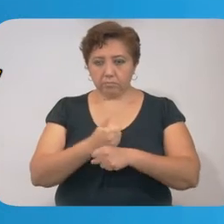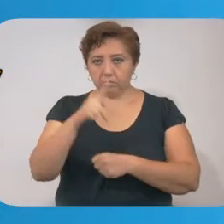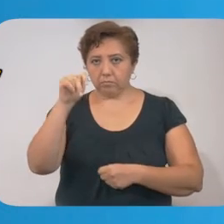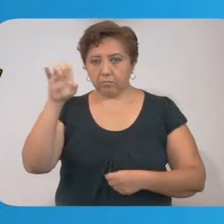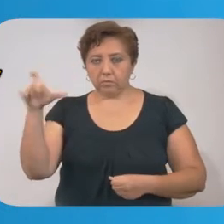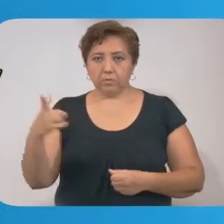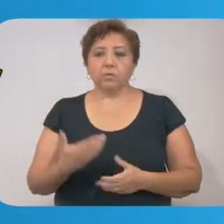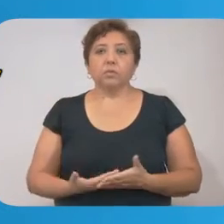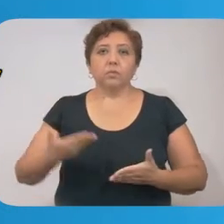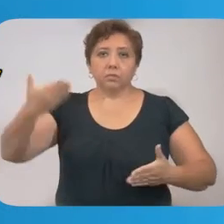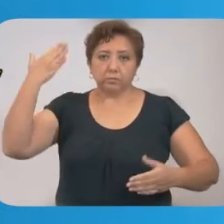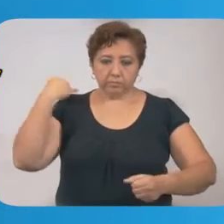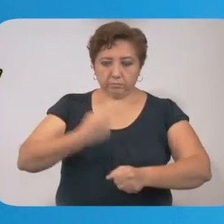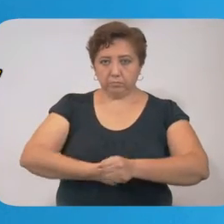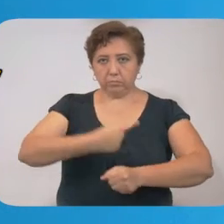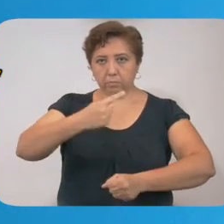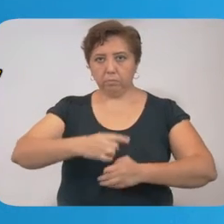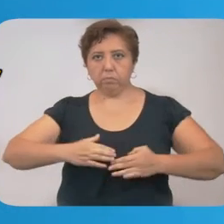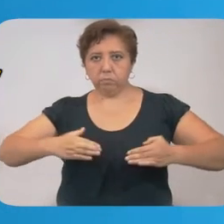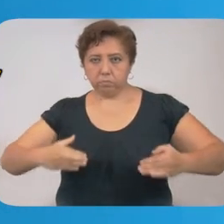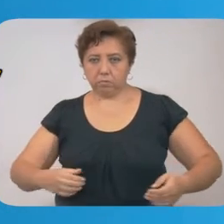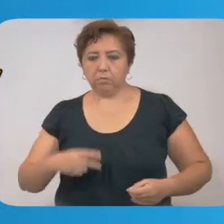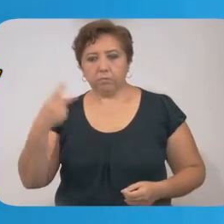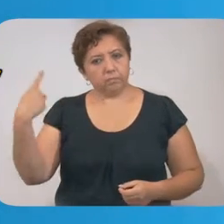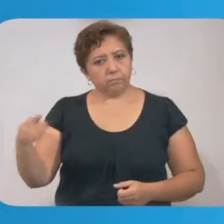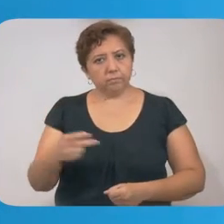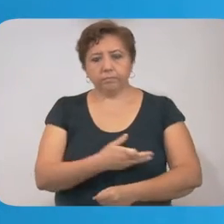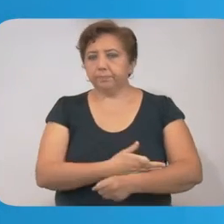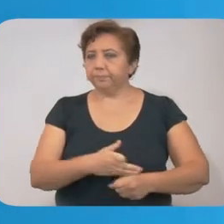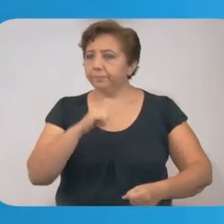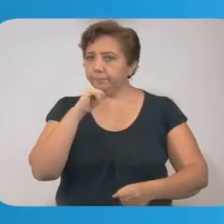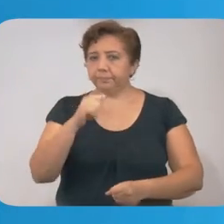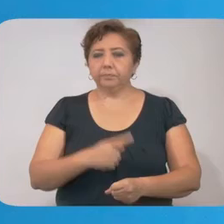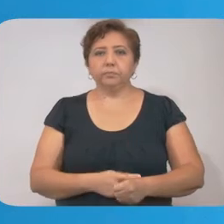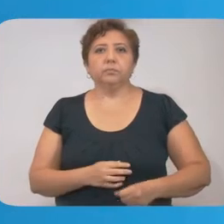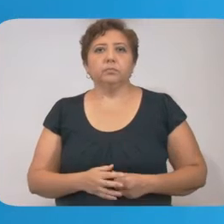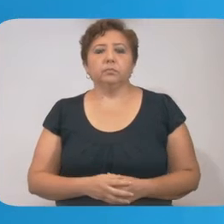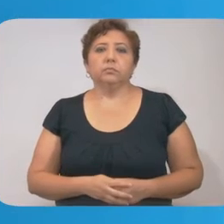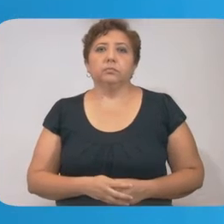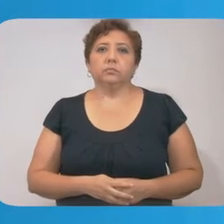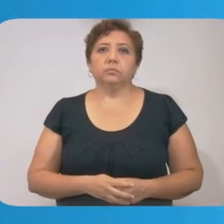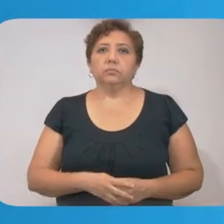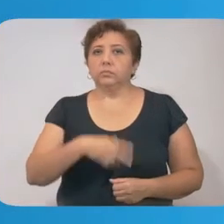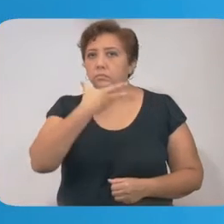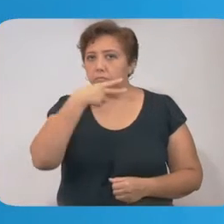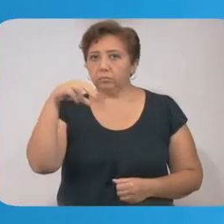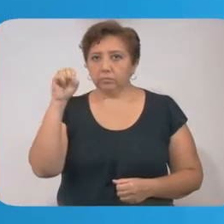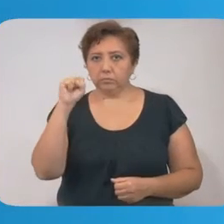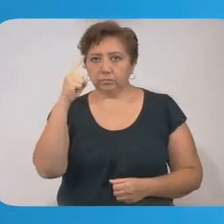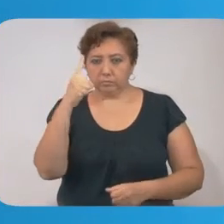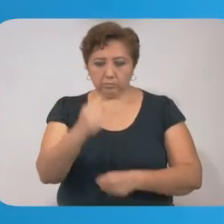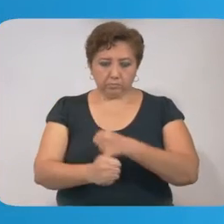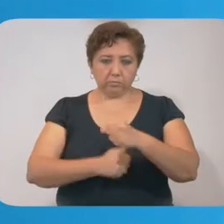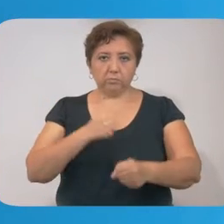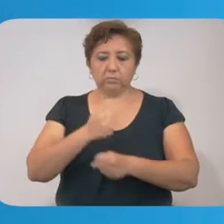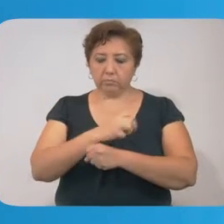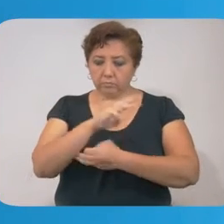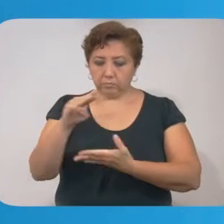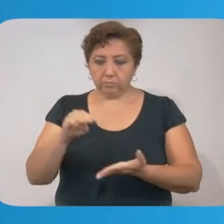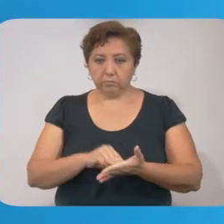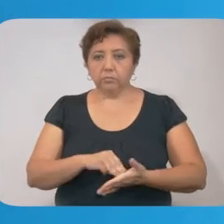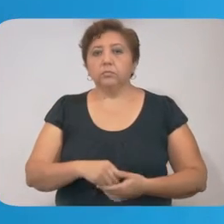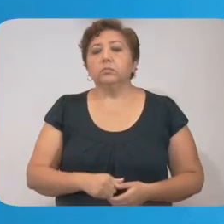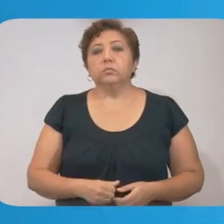hipertensión y obesidad, sus contactos no reportan síntomas. Hombre de 61 años de Mérida, sin reporte de antecedentes